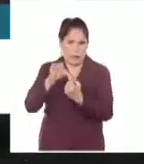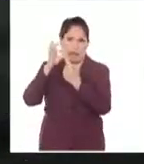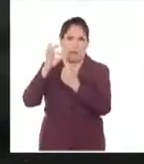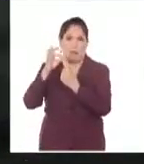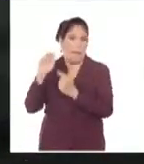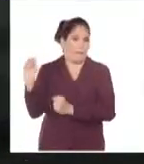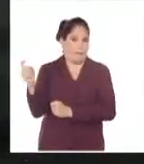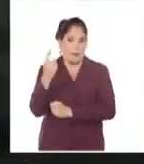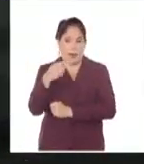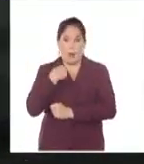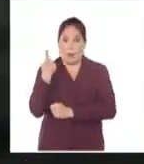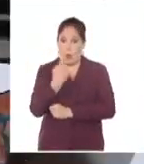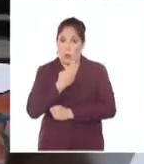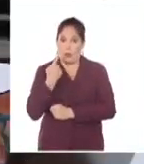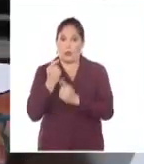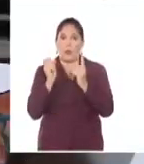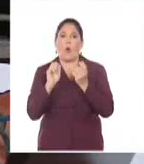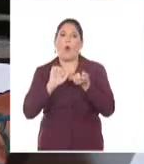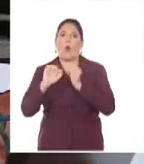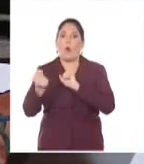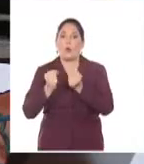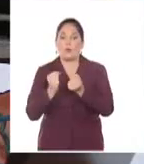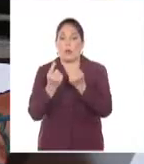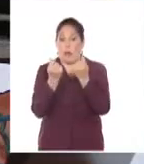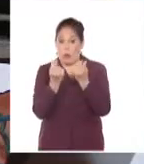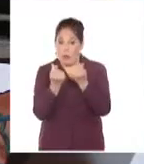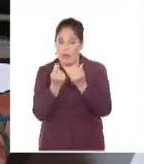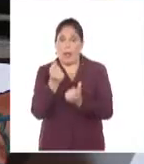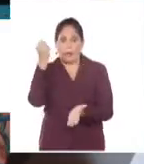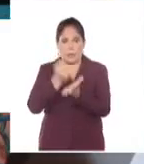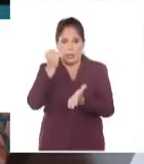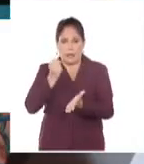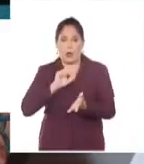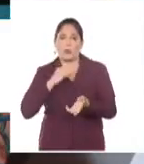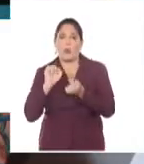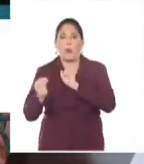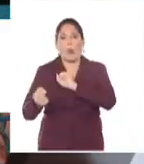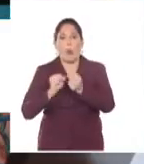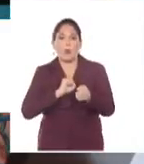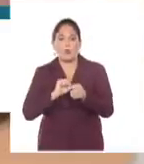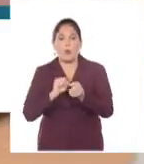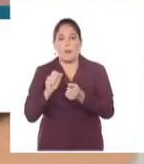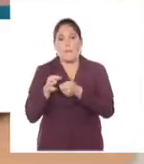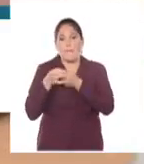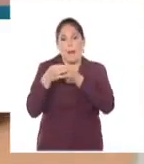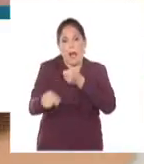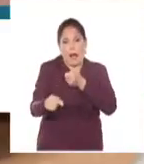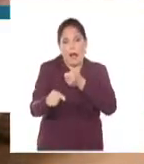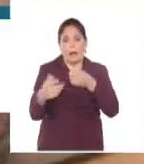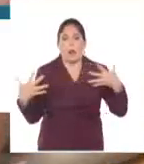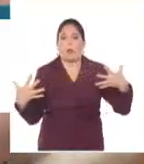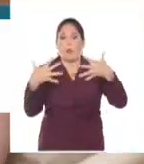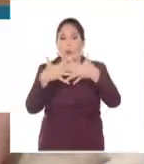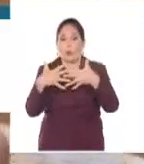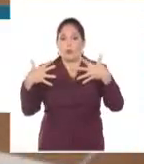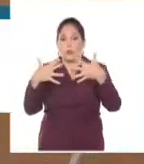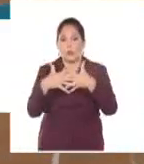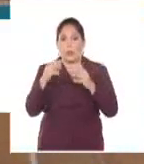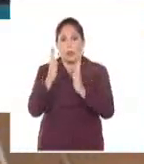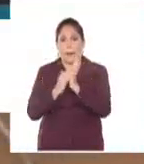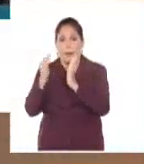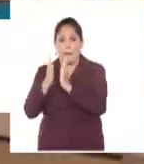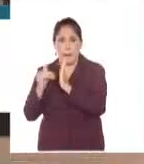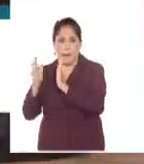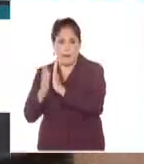Primeramente, nosotros contamos con la contabilidad certificada. Llevamos un control estricto sobre las cuentas por cobrar y las conciliaciones que realizamos periódicamente.